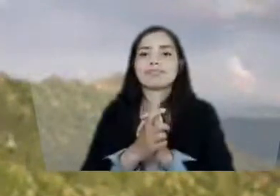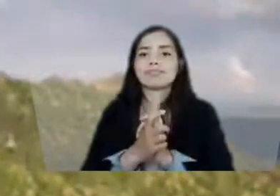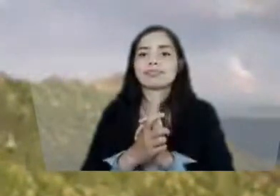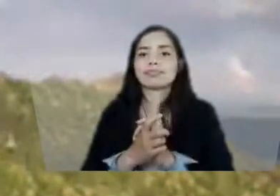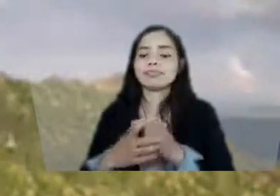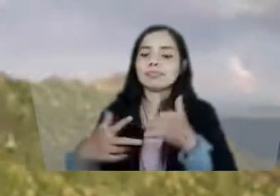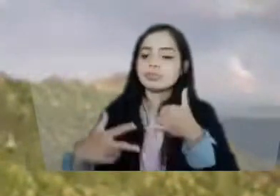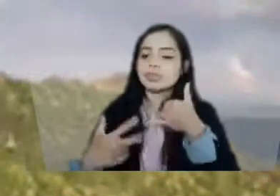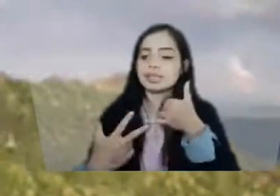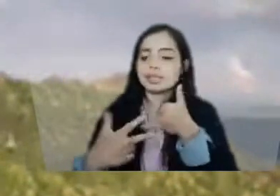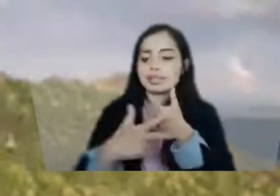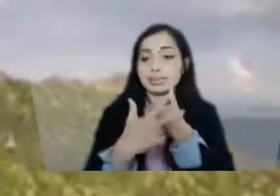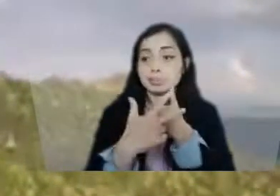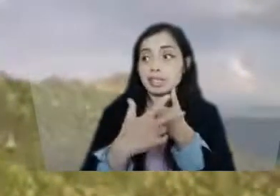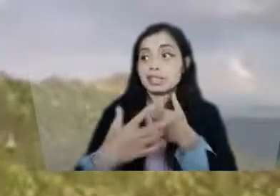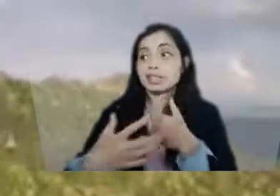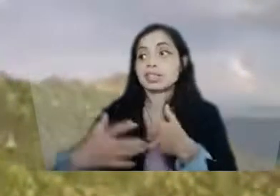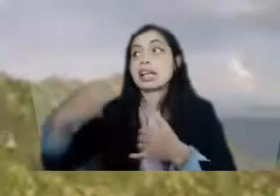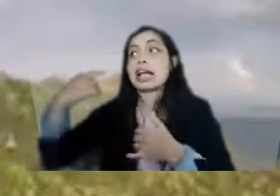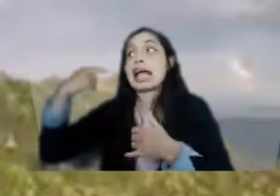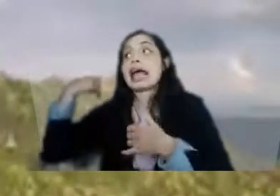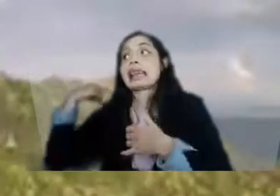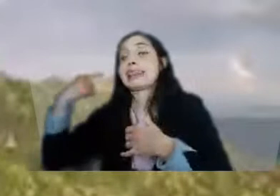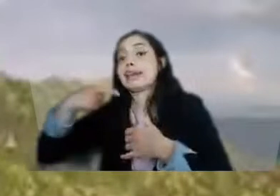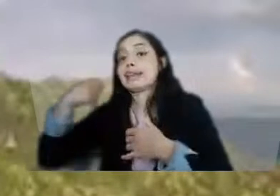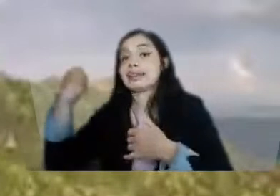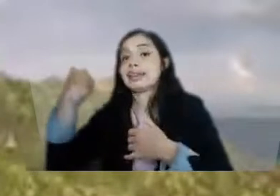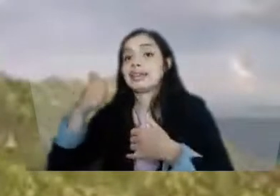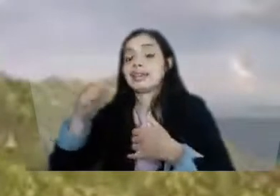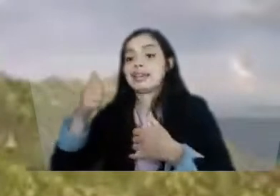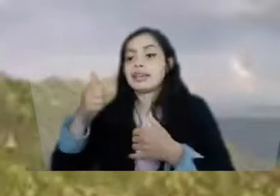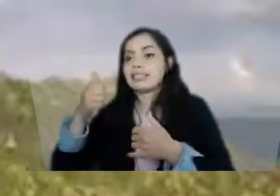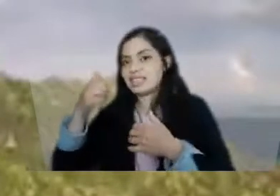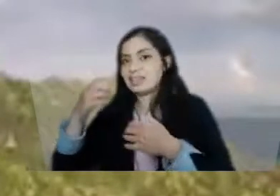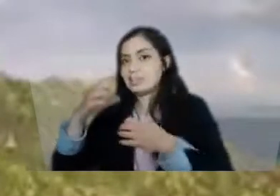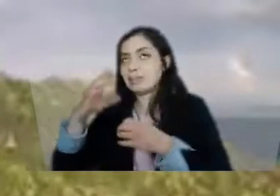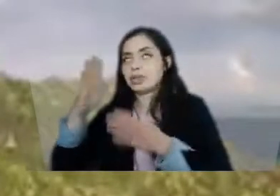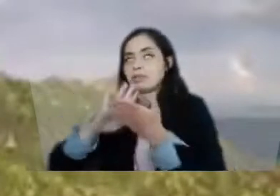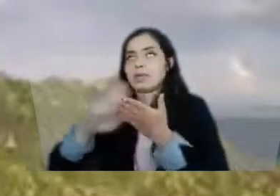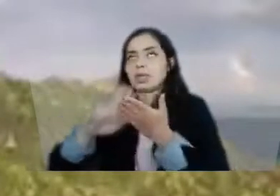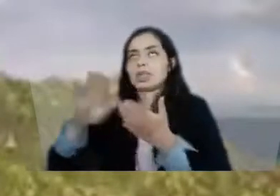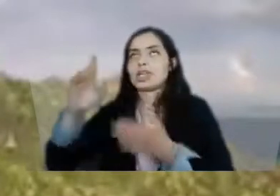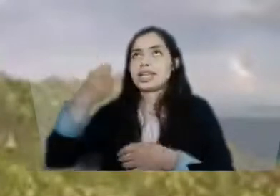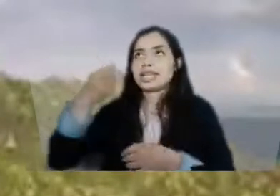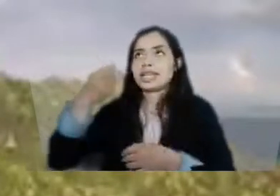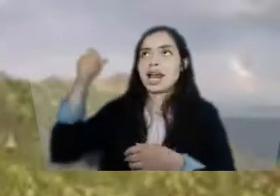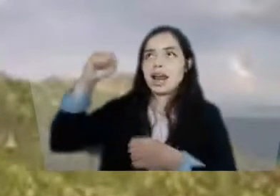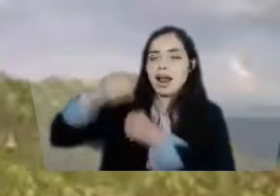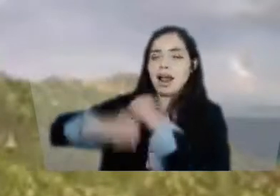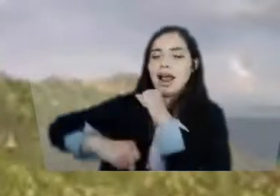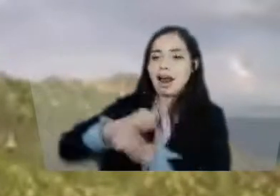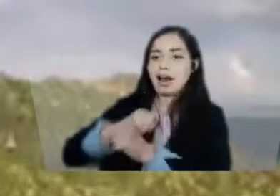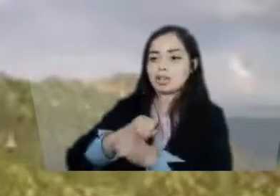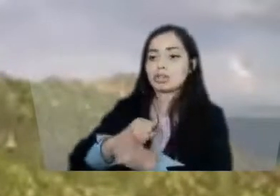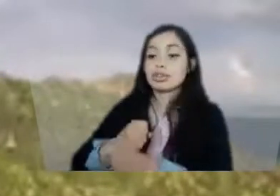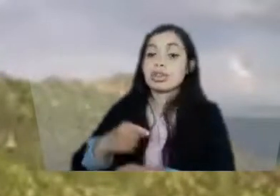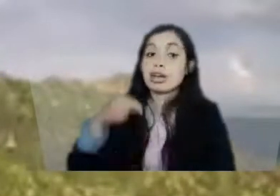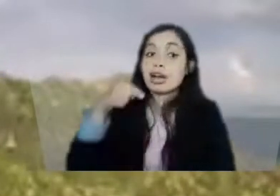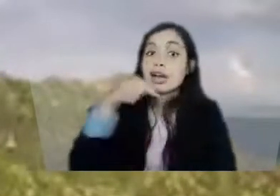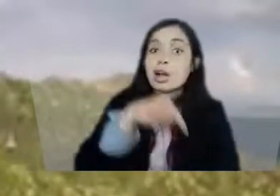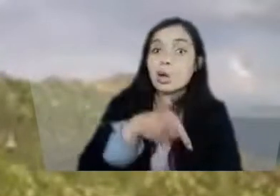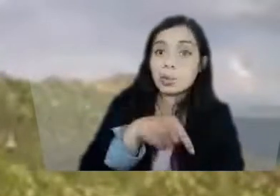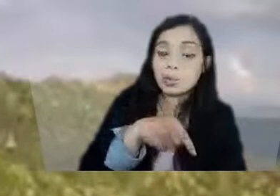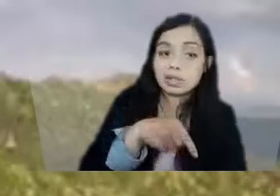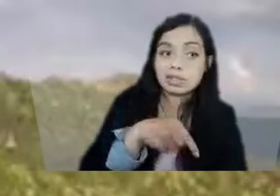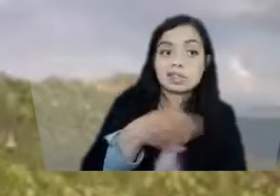los cambios van a ser significativos, y desde luego el calentamiento global era mucho más lento hasta este momento. Como bien nos dice la persona